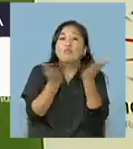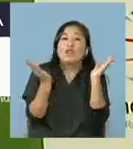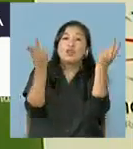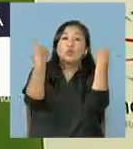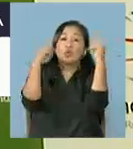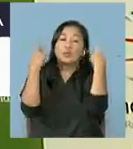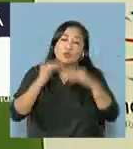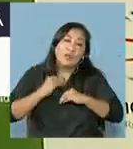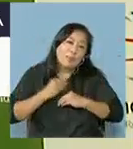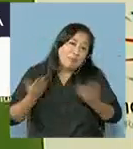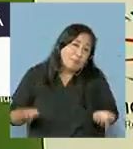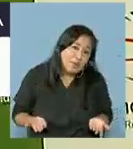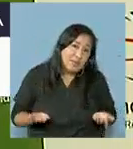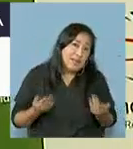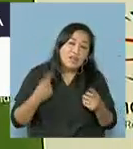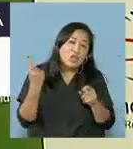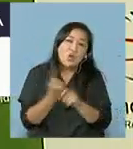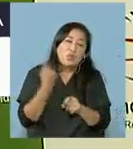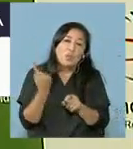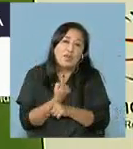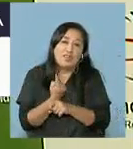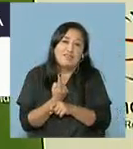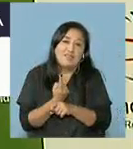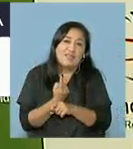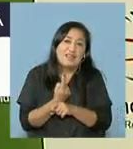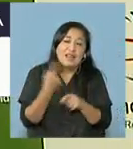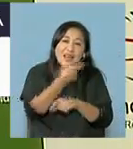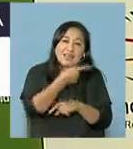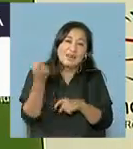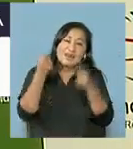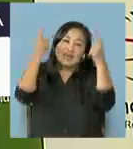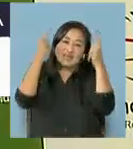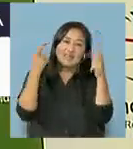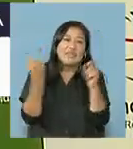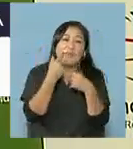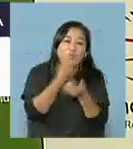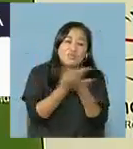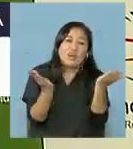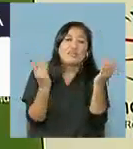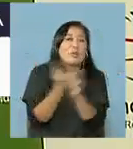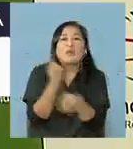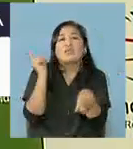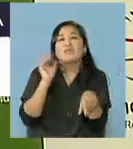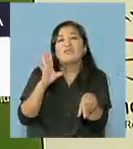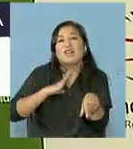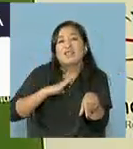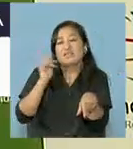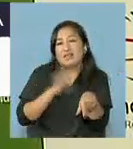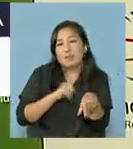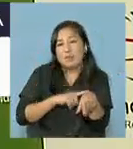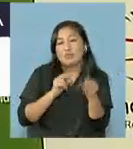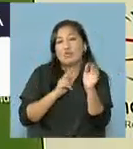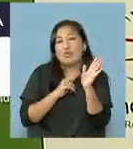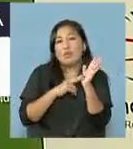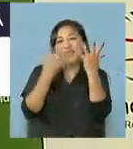turismo. Lamentablemente no lo pudimos terminar para la época de Semana Santa, era la idea, pero tuvimos un problema